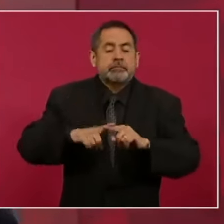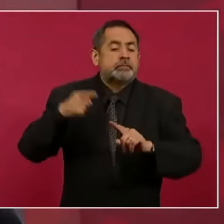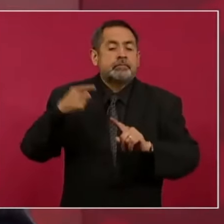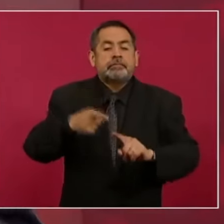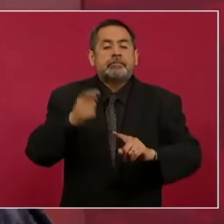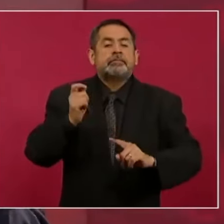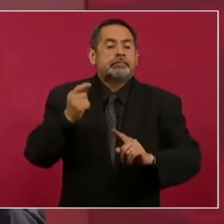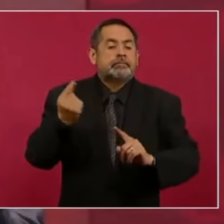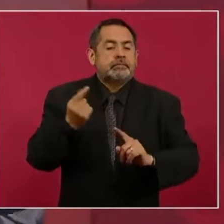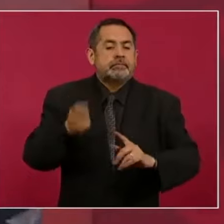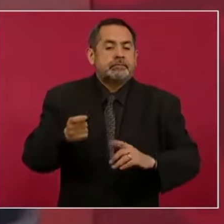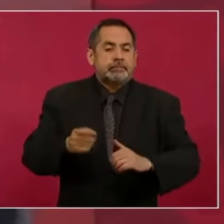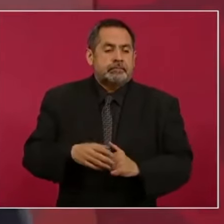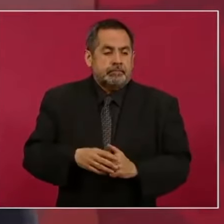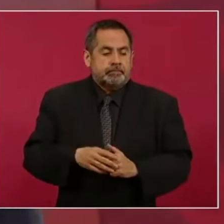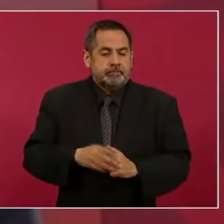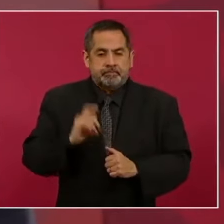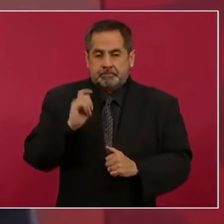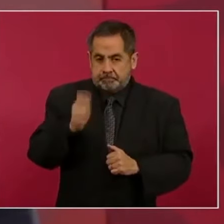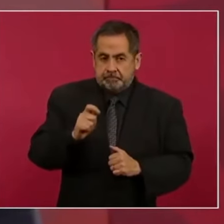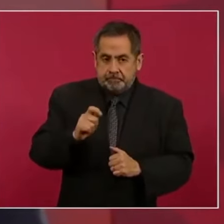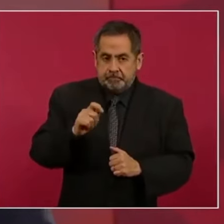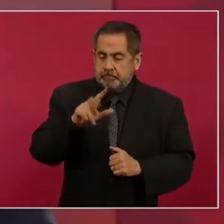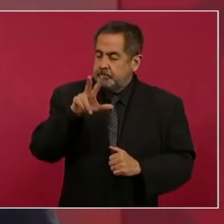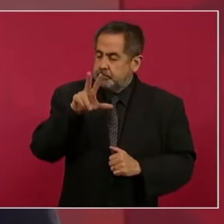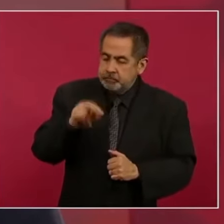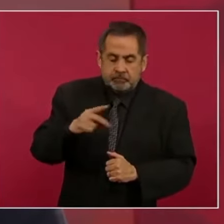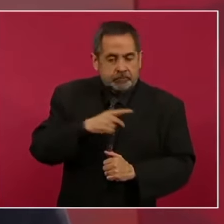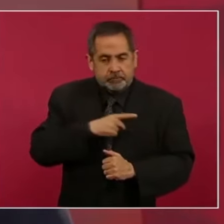que no haya